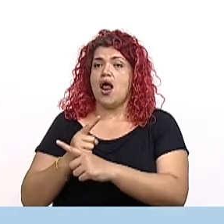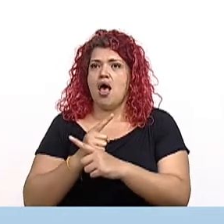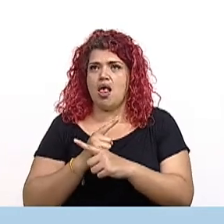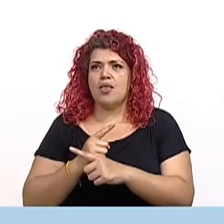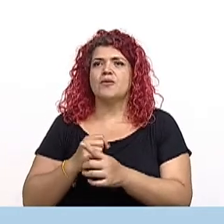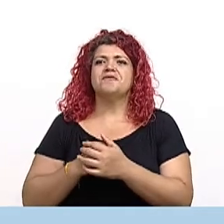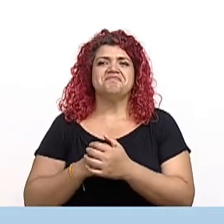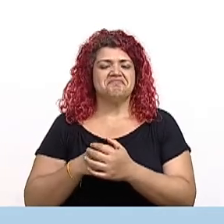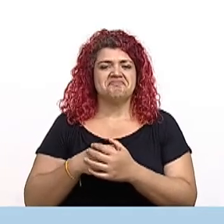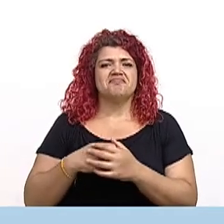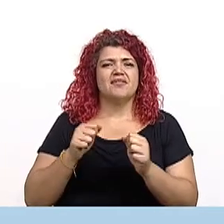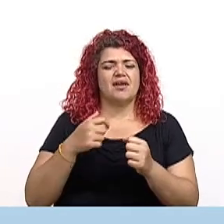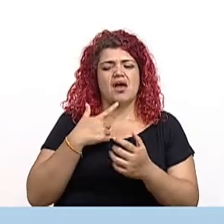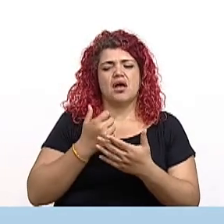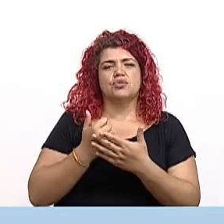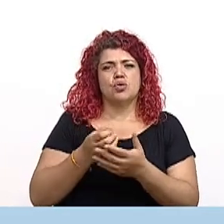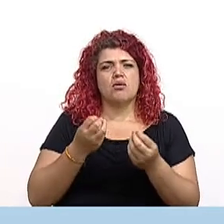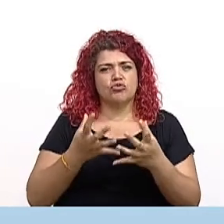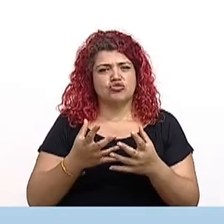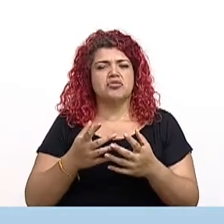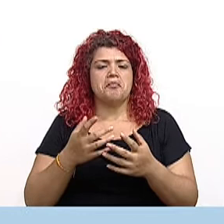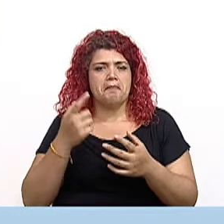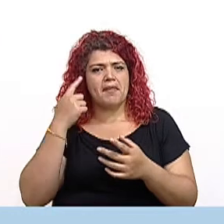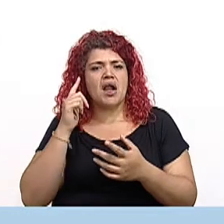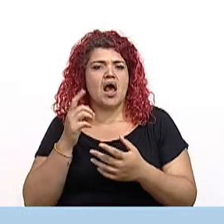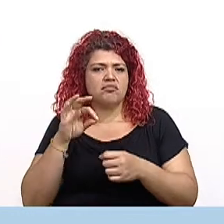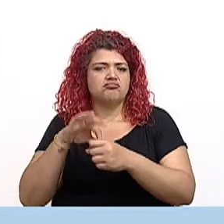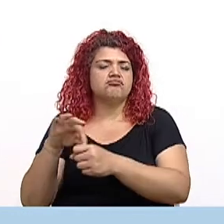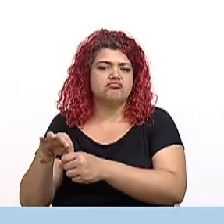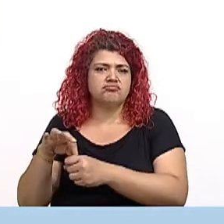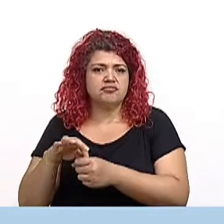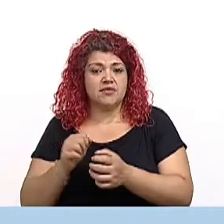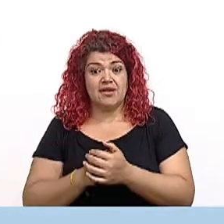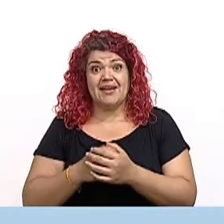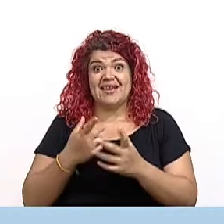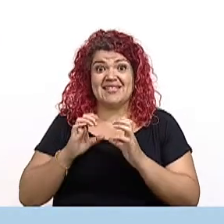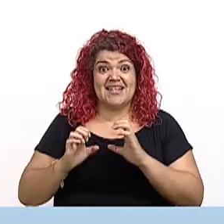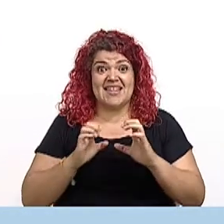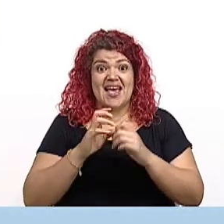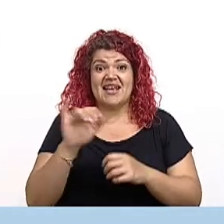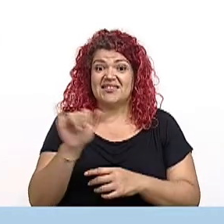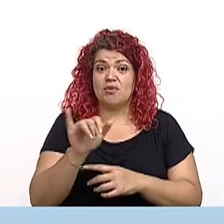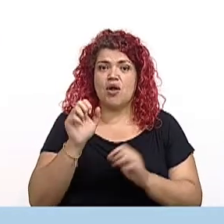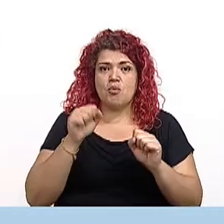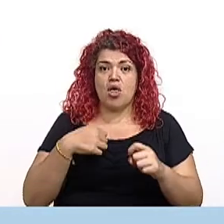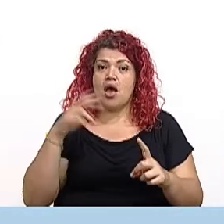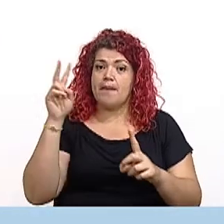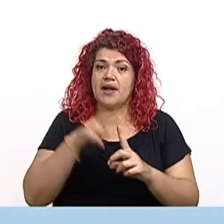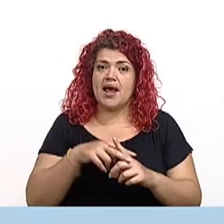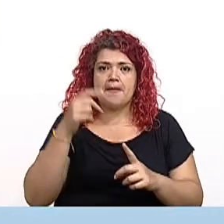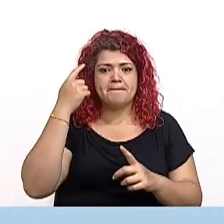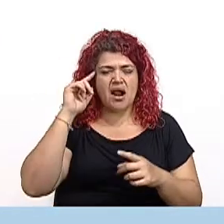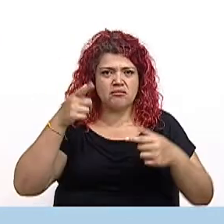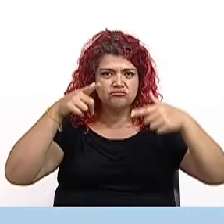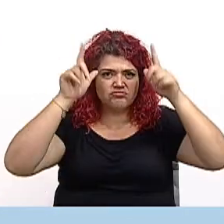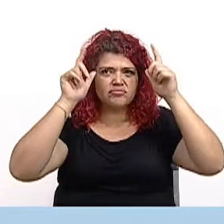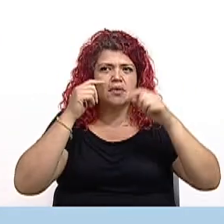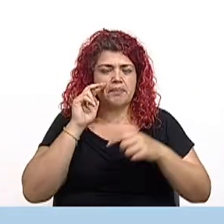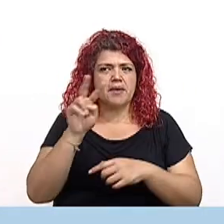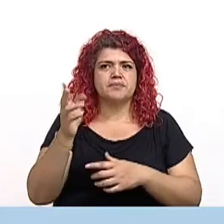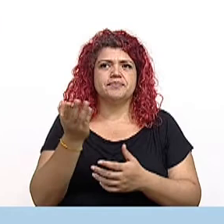punto de vista del sector agrícola. Estrategias similares las podemos aplicar también para la ganadería. Veámoslo